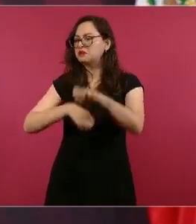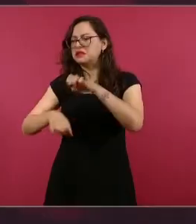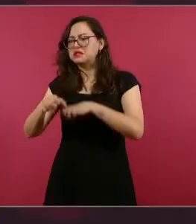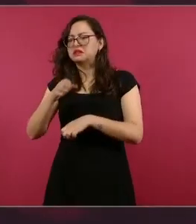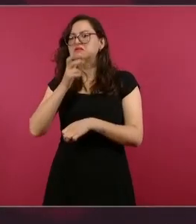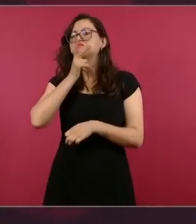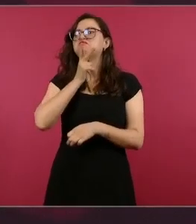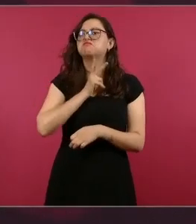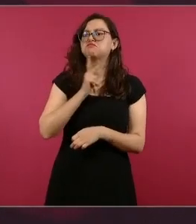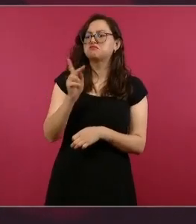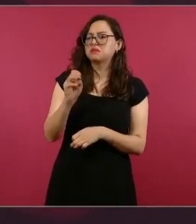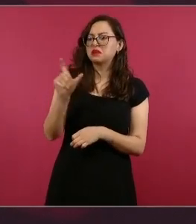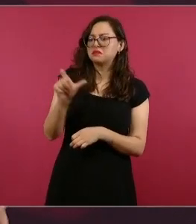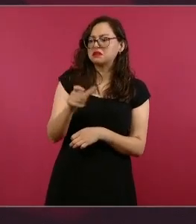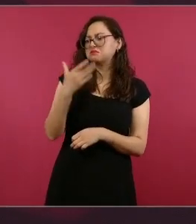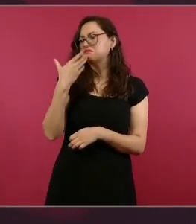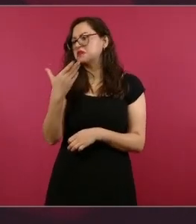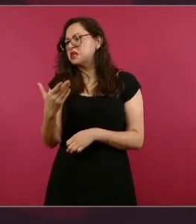Pemex.